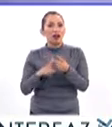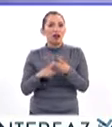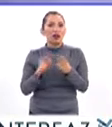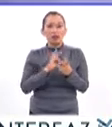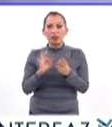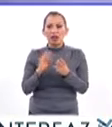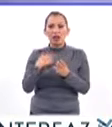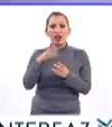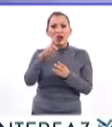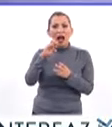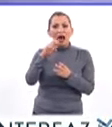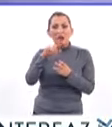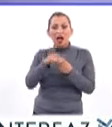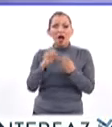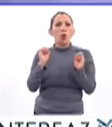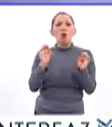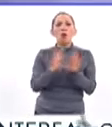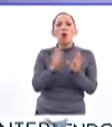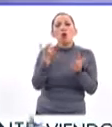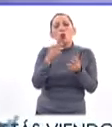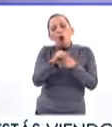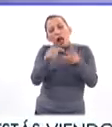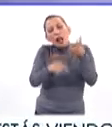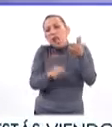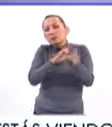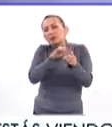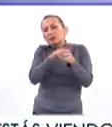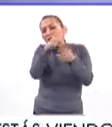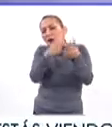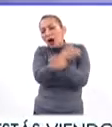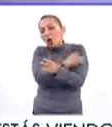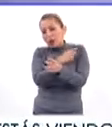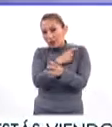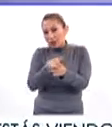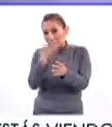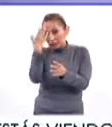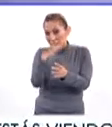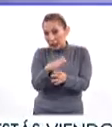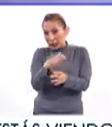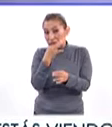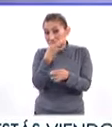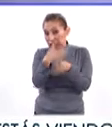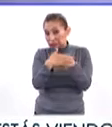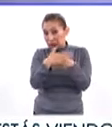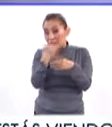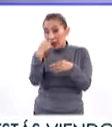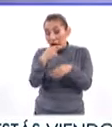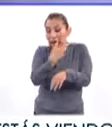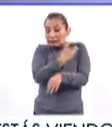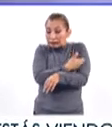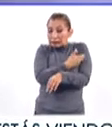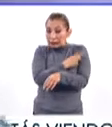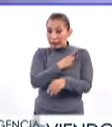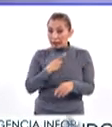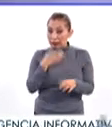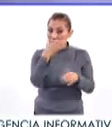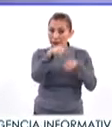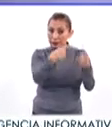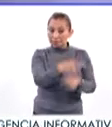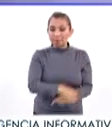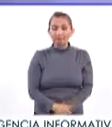podría aportar la rabia, etcétera. ¿Cuáles son esos casos muy específicos que la gente debe tener en la mente para también aplicarse esas